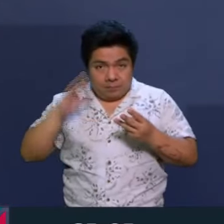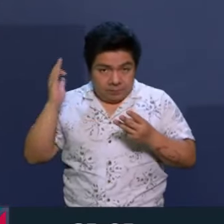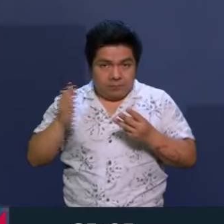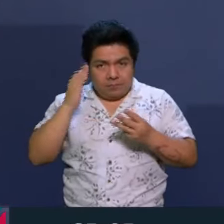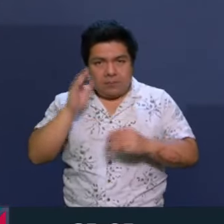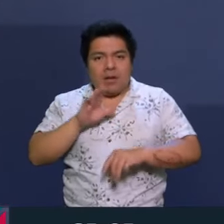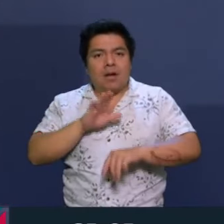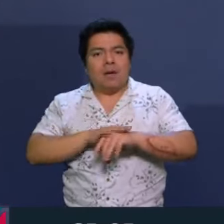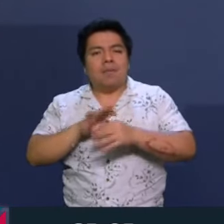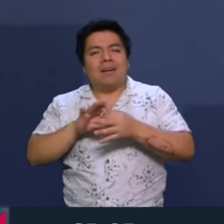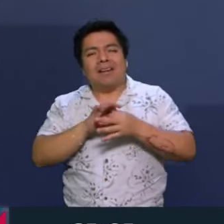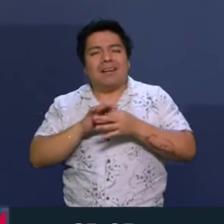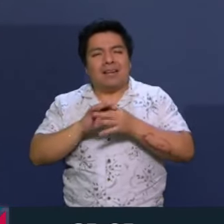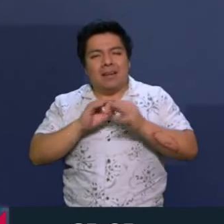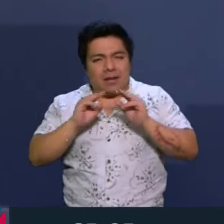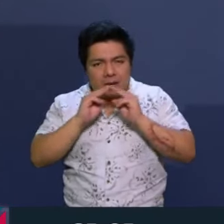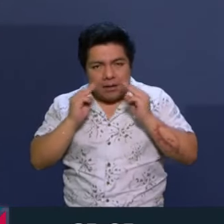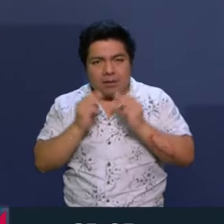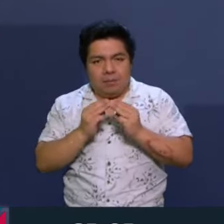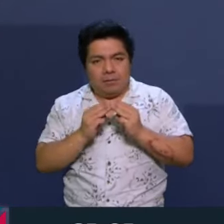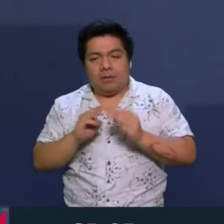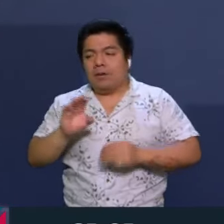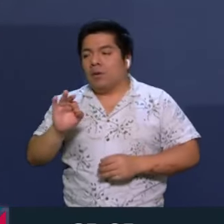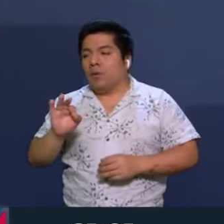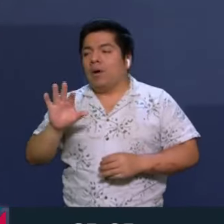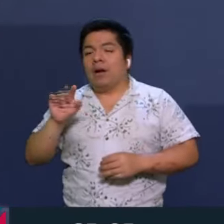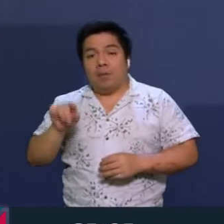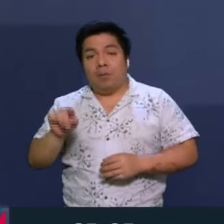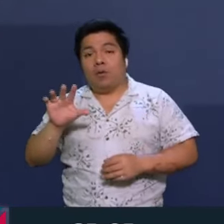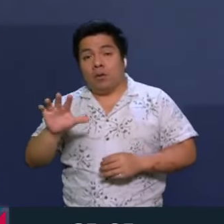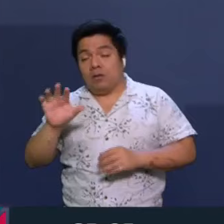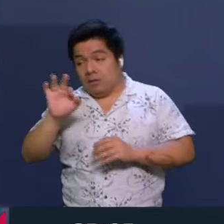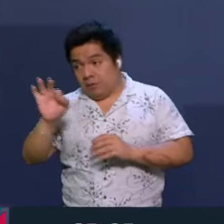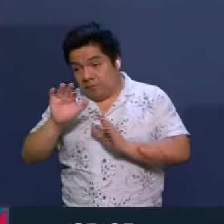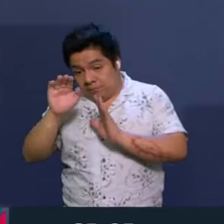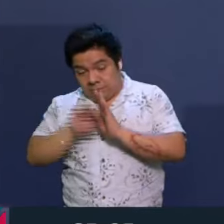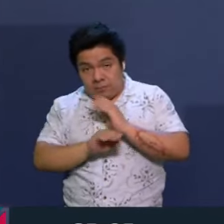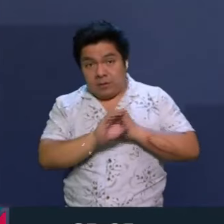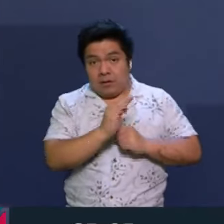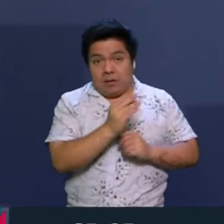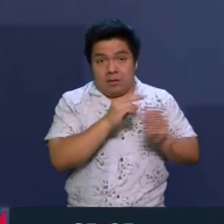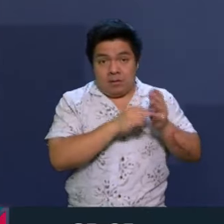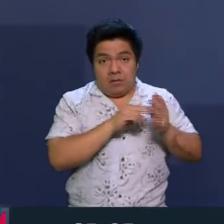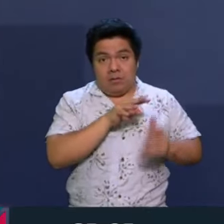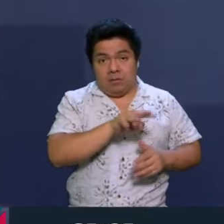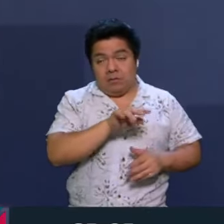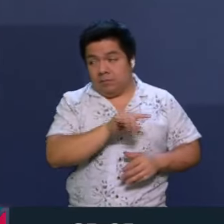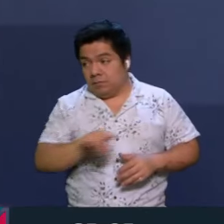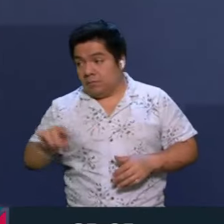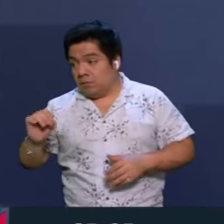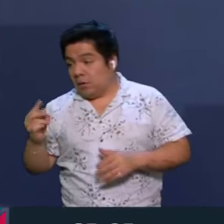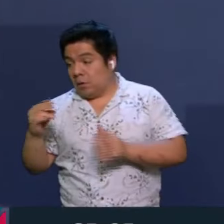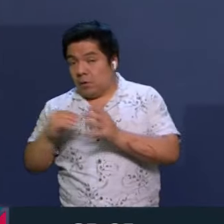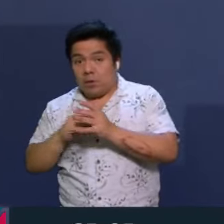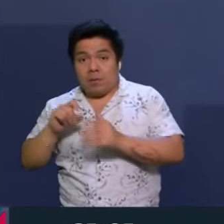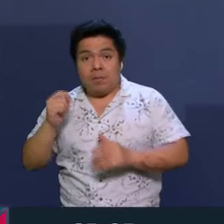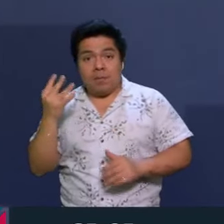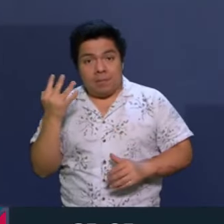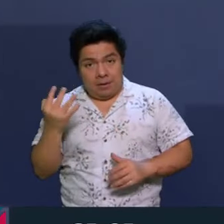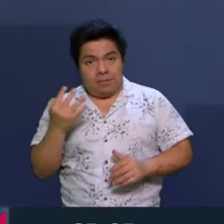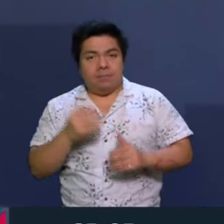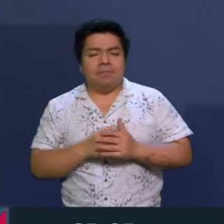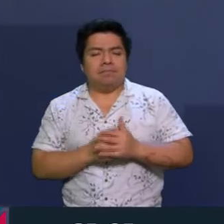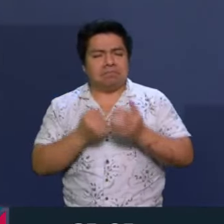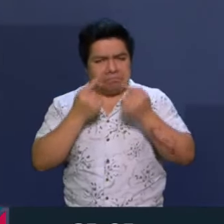vinculados al crimen organizado han disminuido en 40.5 por de febrero de 2019 a octubre de 2024